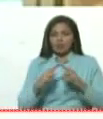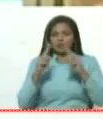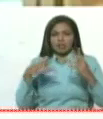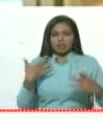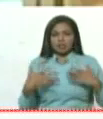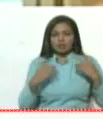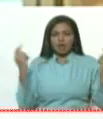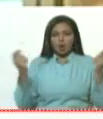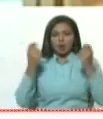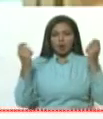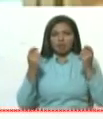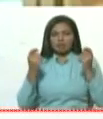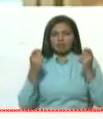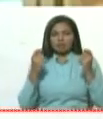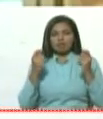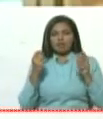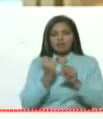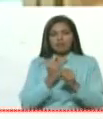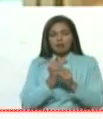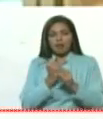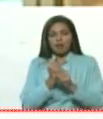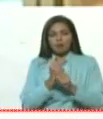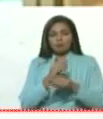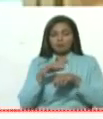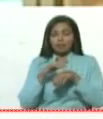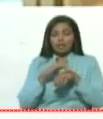esta jornada de trabajo, con el ministro Jorge Rodríguez.